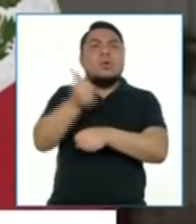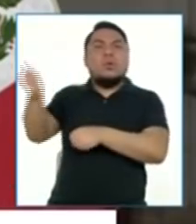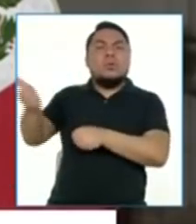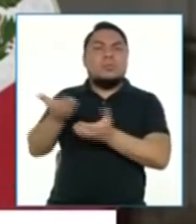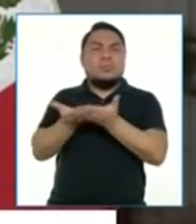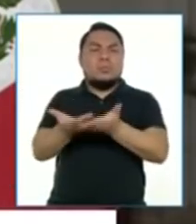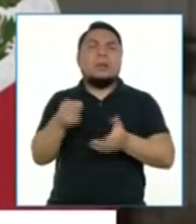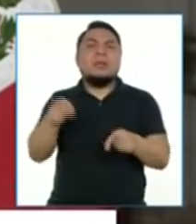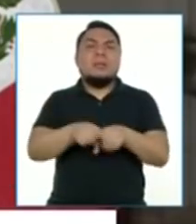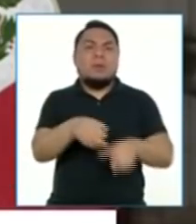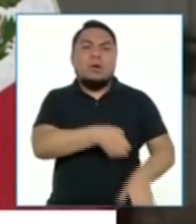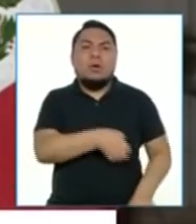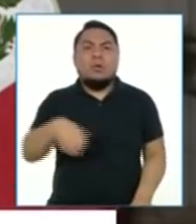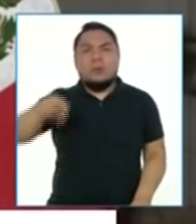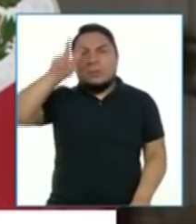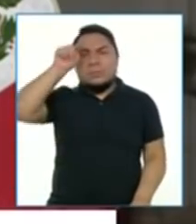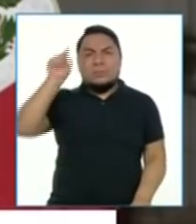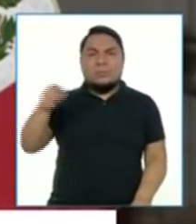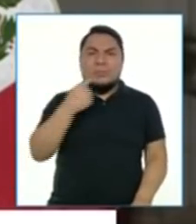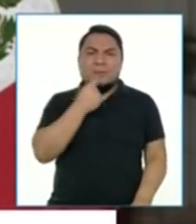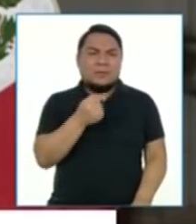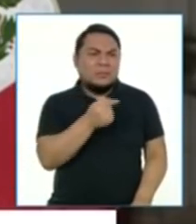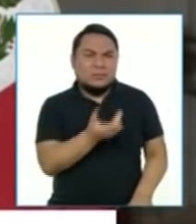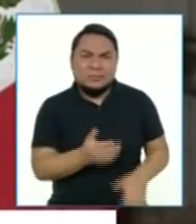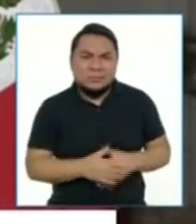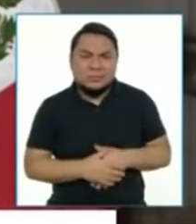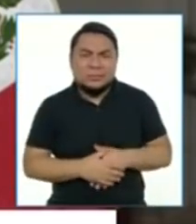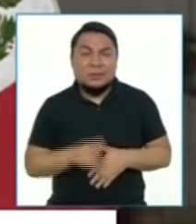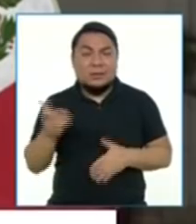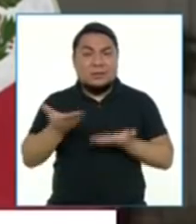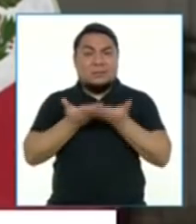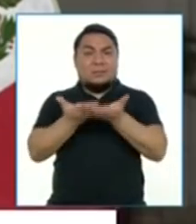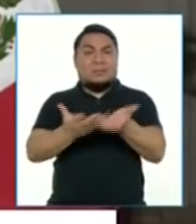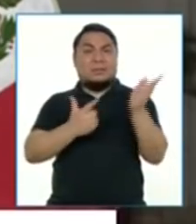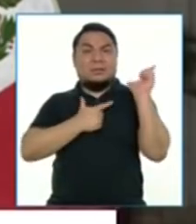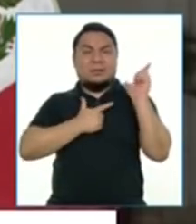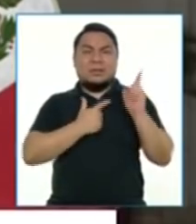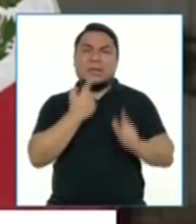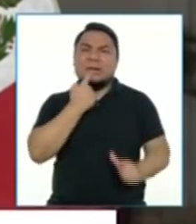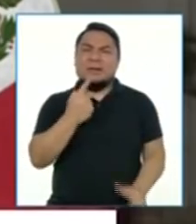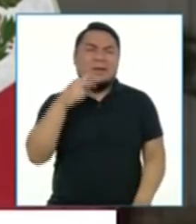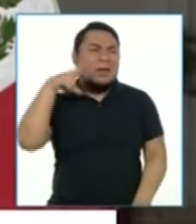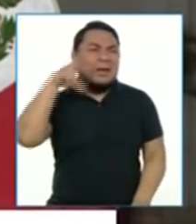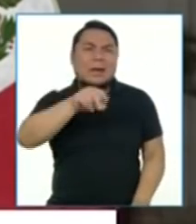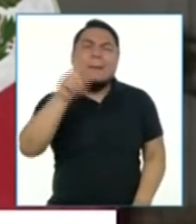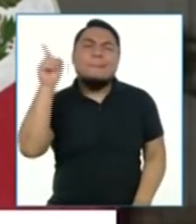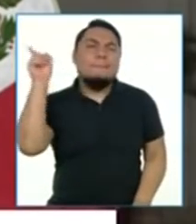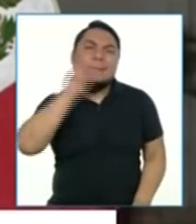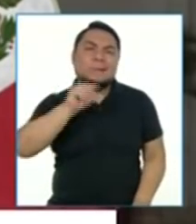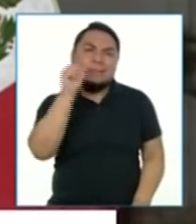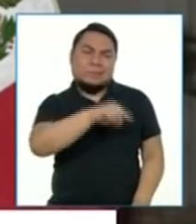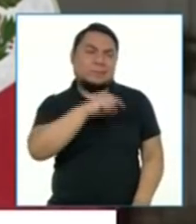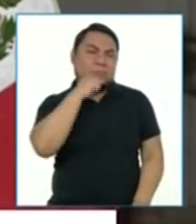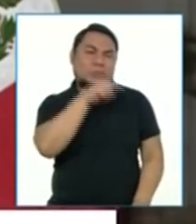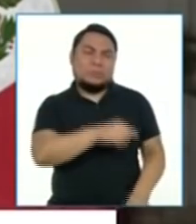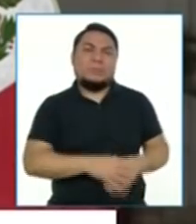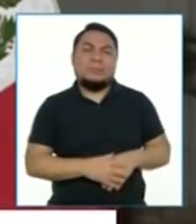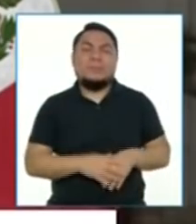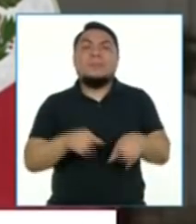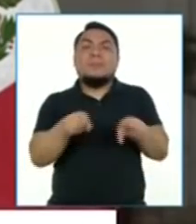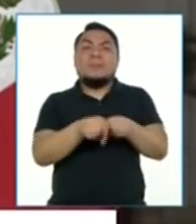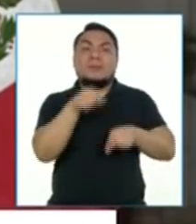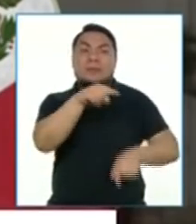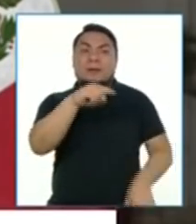lo que acabamos de oír del presidente de la república la primera es que todavía no queda clara esa reunión